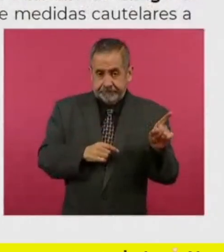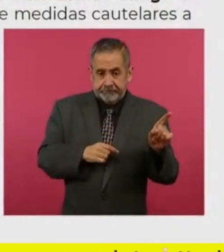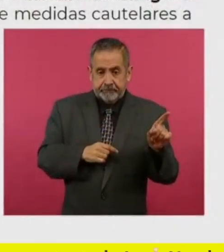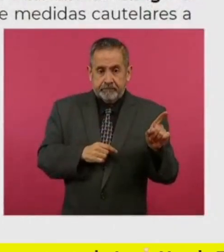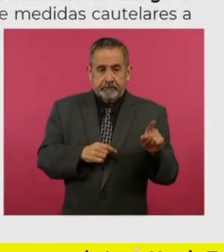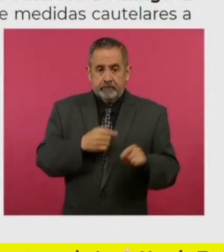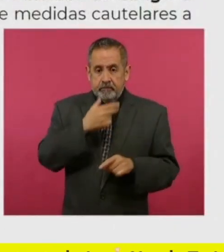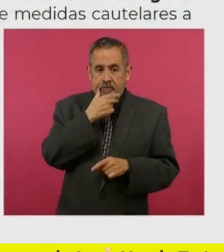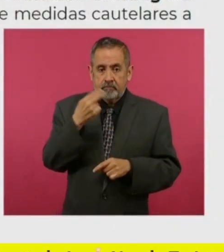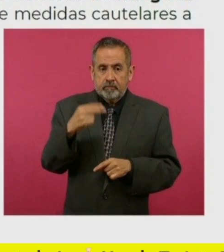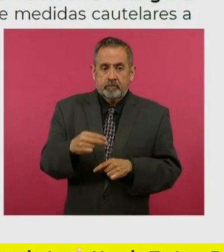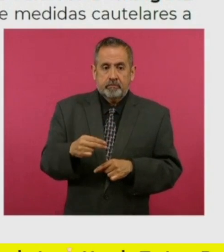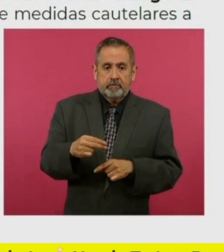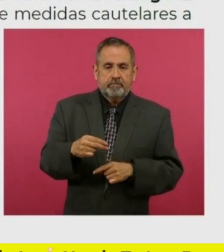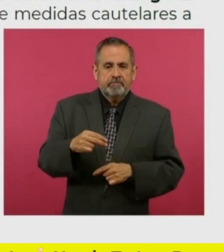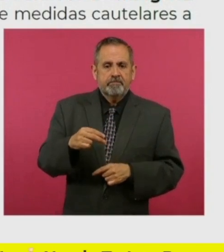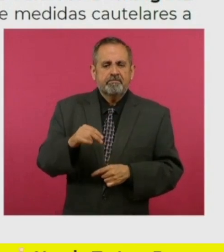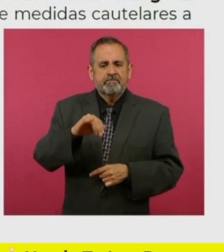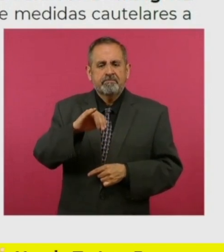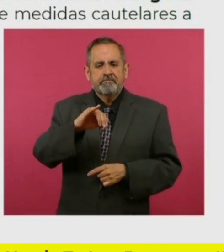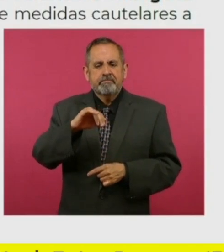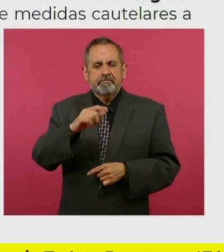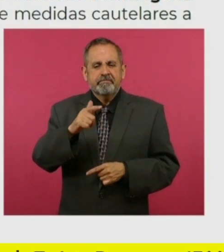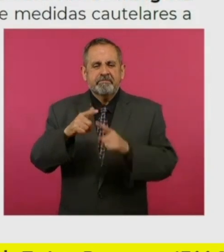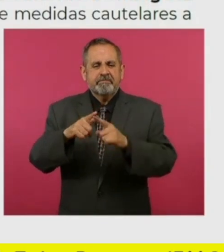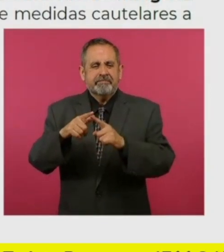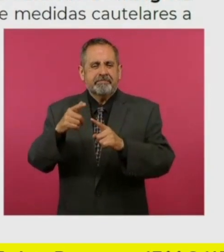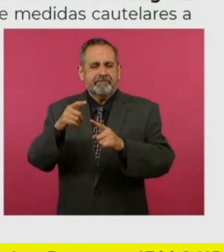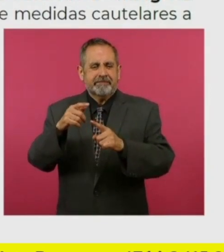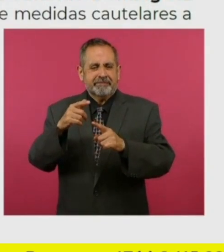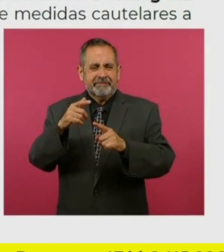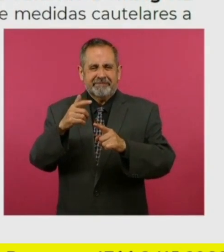Gilberto Higuera Bernal reveló